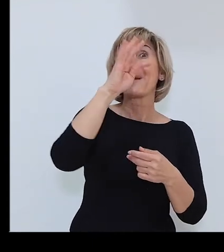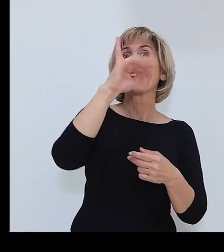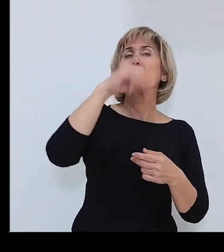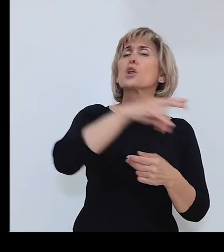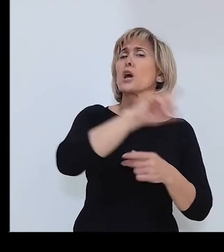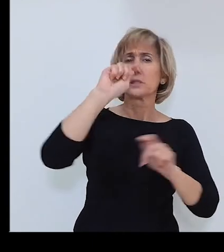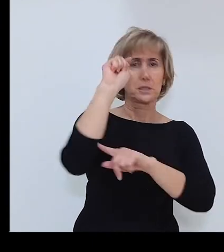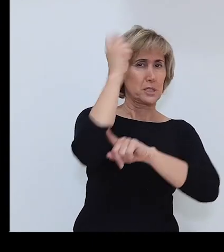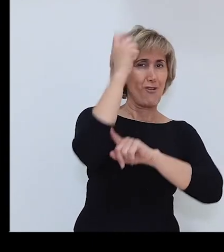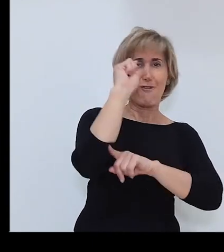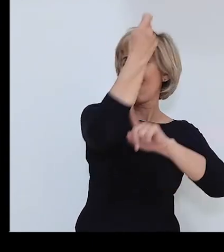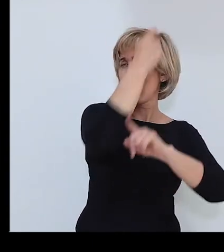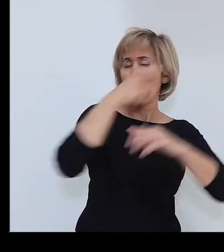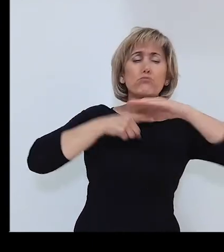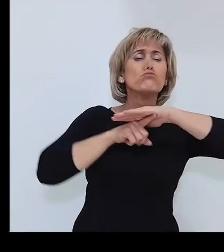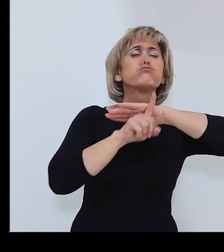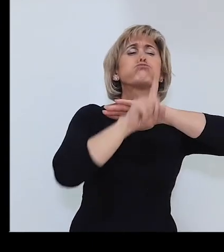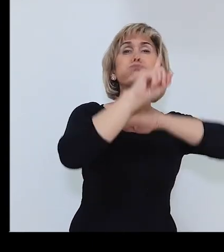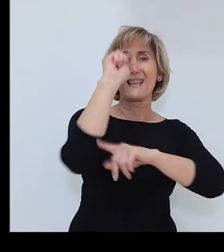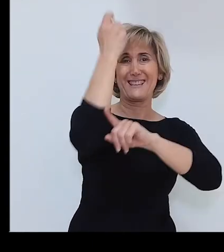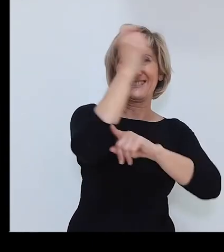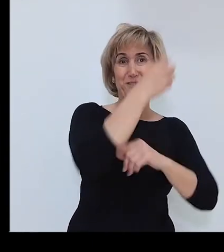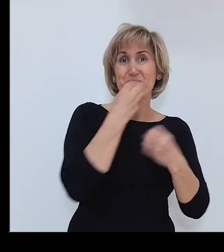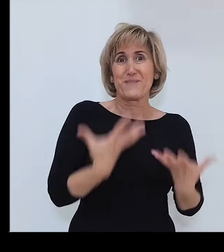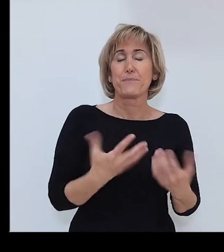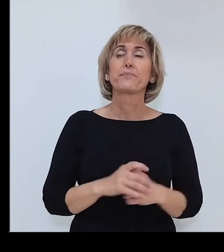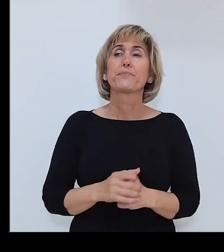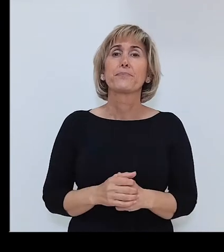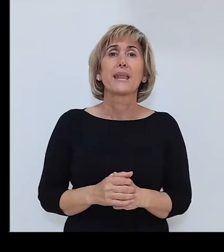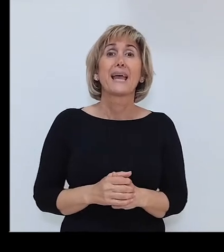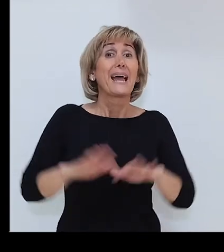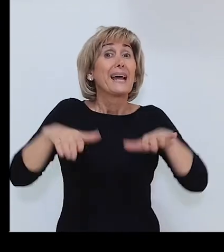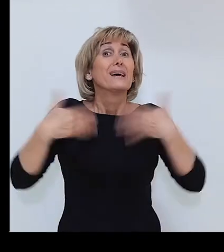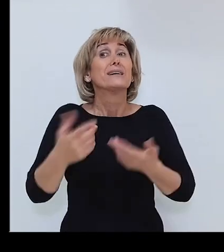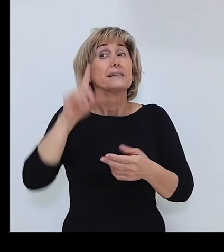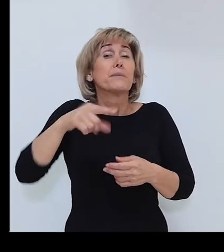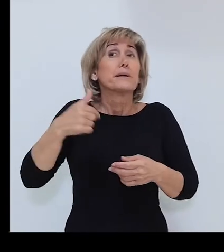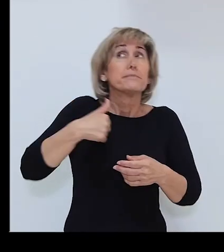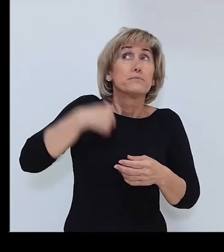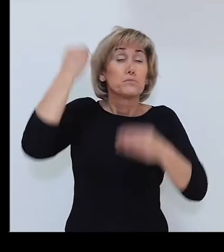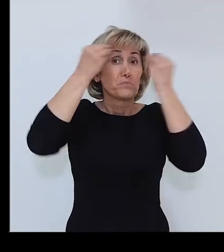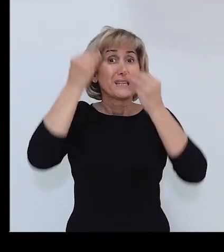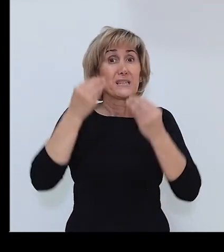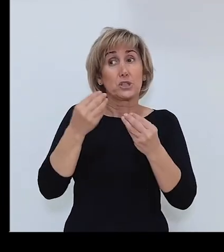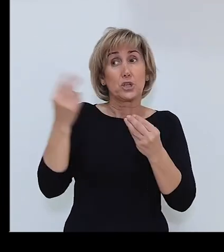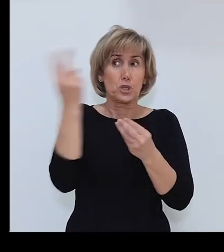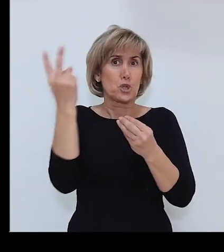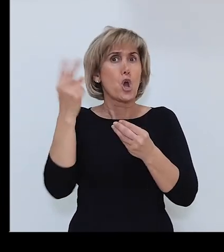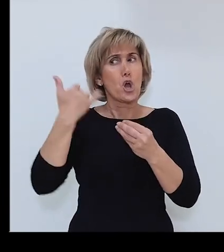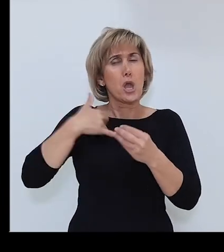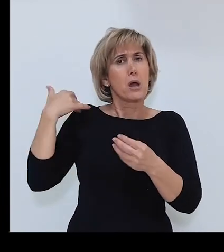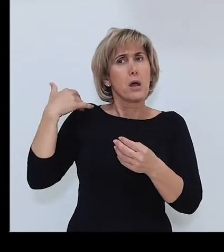vida social con mucho, mucho más éxito, ¿no? Y luego también, mientras que ellos se llevan entre sí